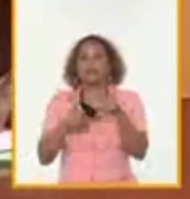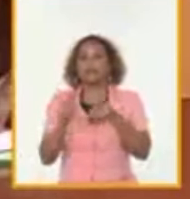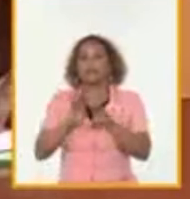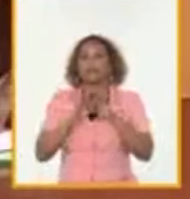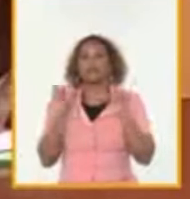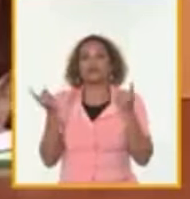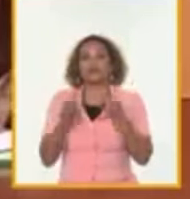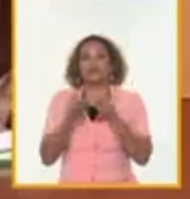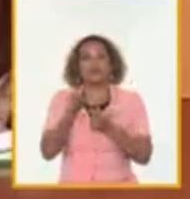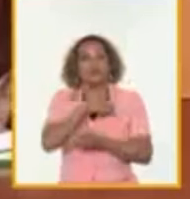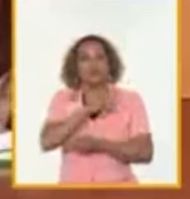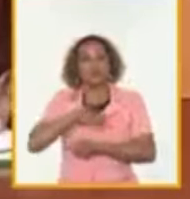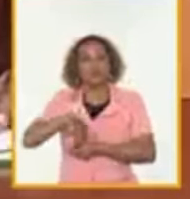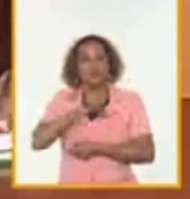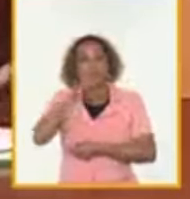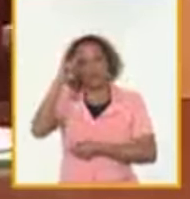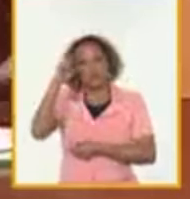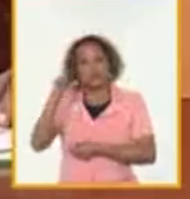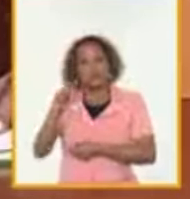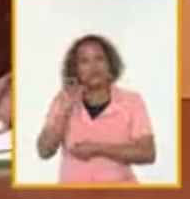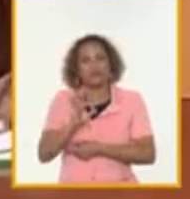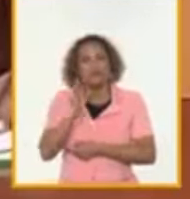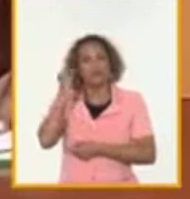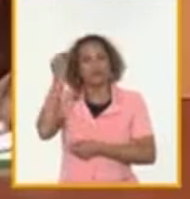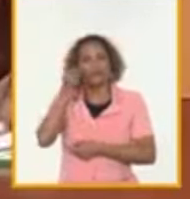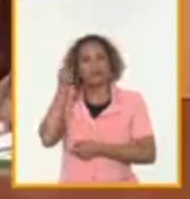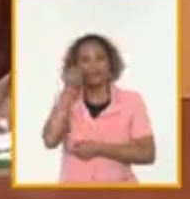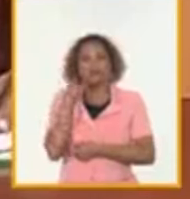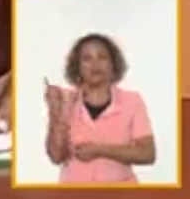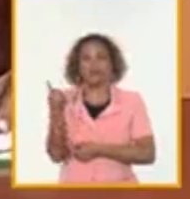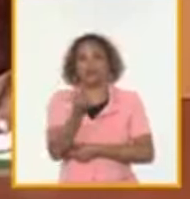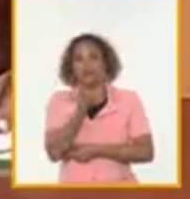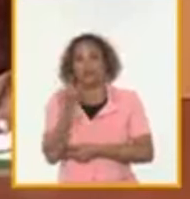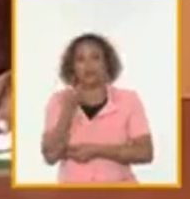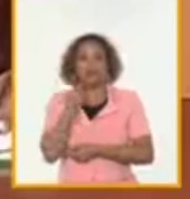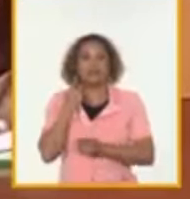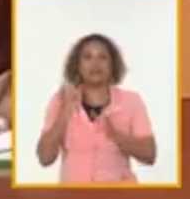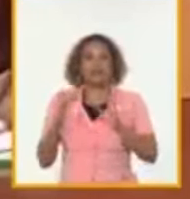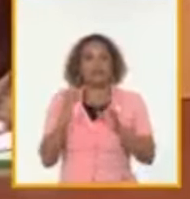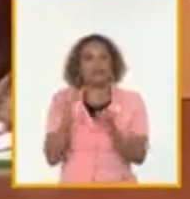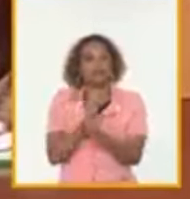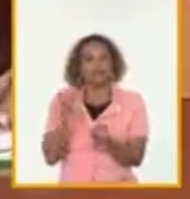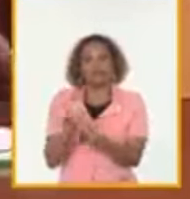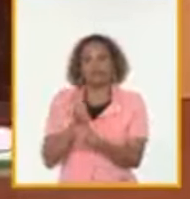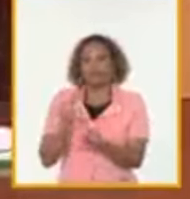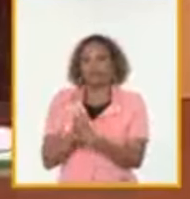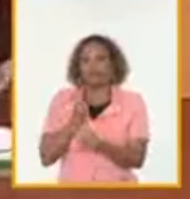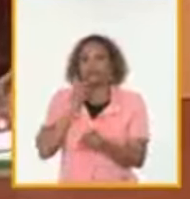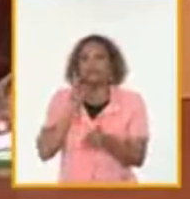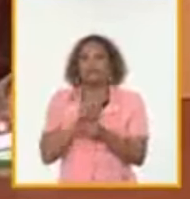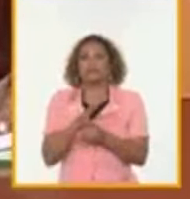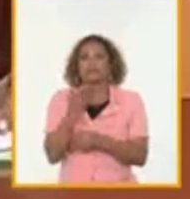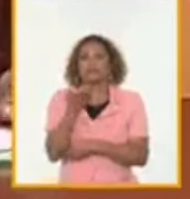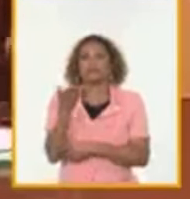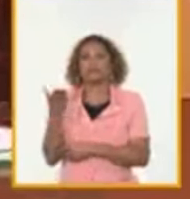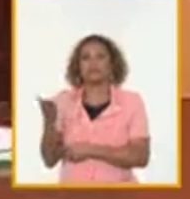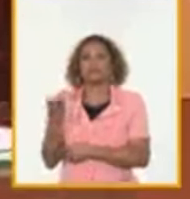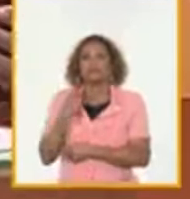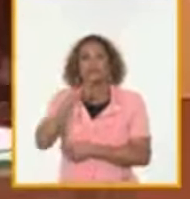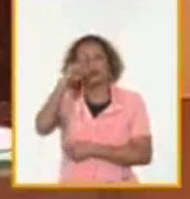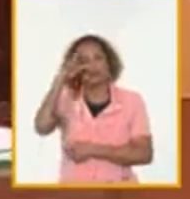santac clareño siempre pensando en los pilongo Y no pilongo y este año hemos estado trabajando también a partir del pedido de muchos santac